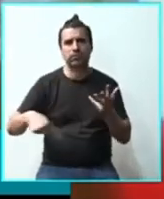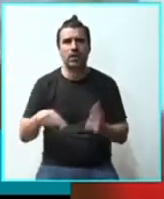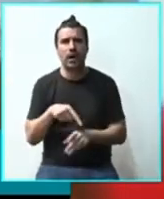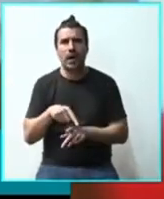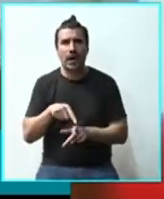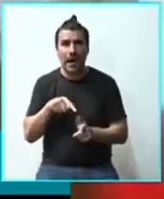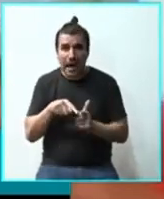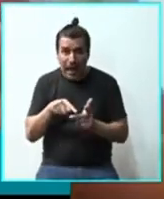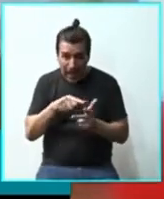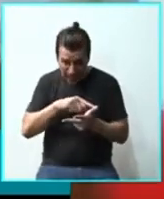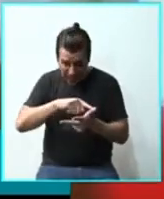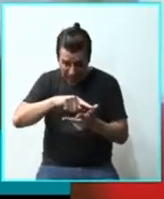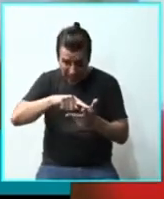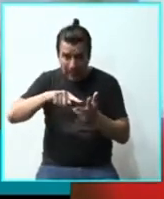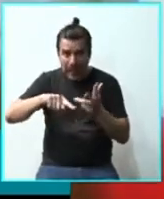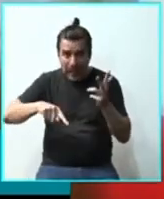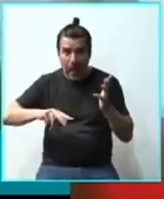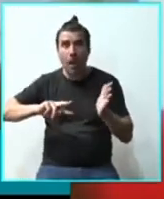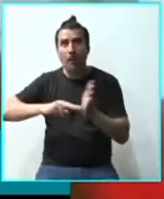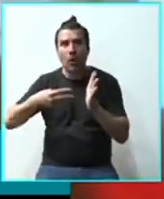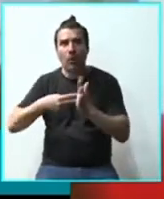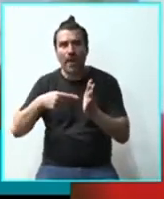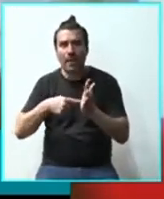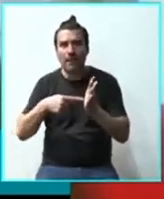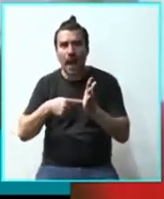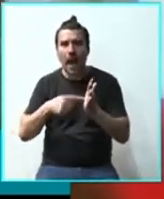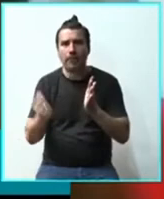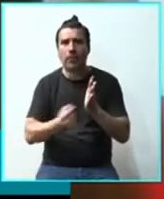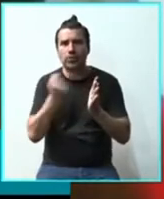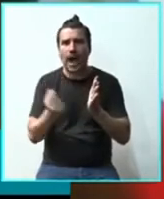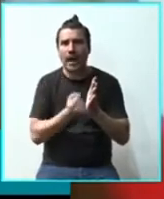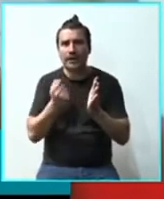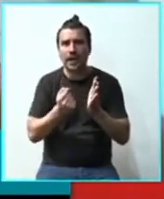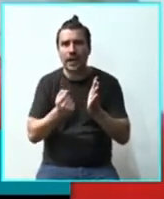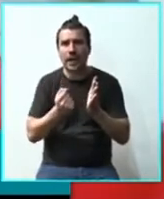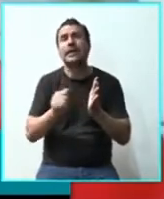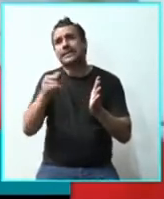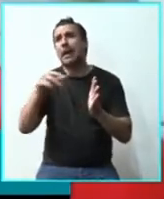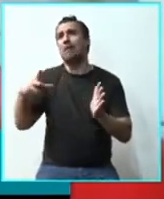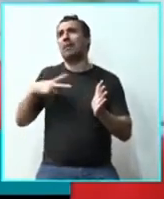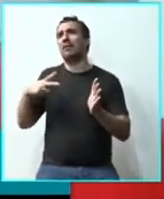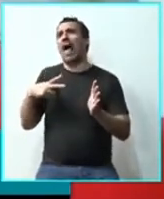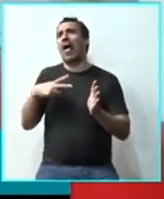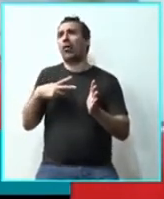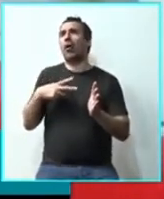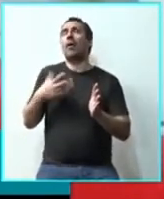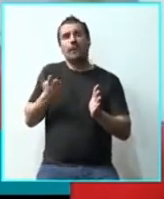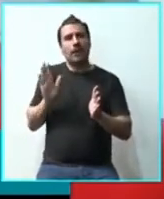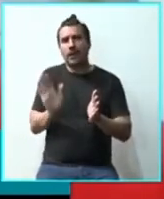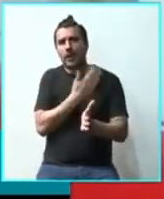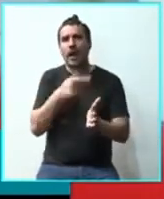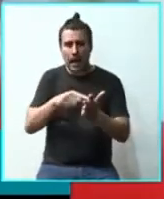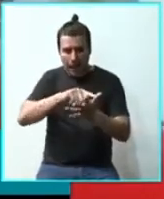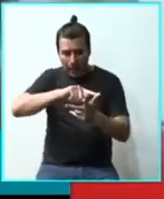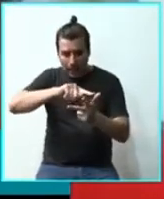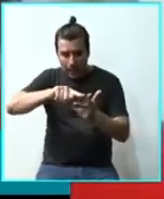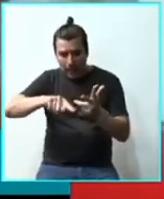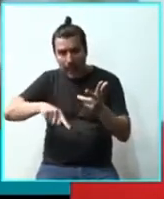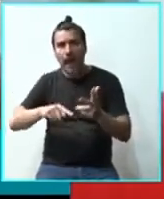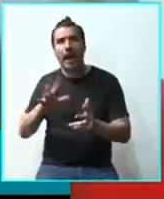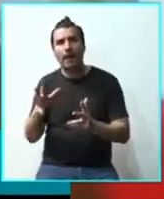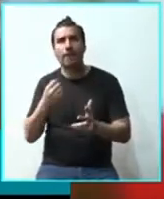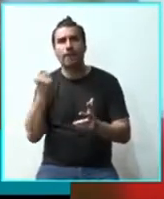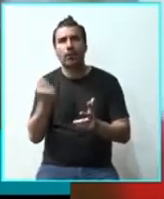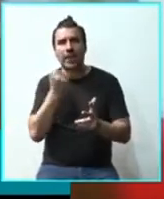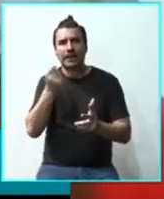lo suficientemente las libertades individuales para que sea con orden judicial y para los casos de prófugos de la